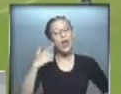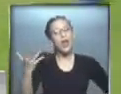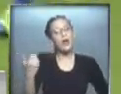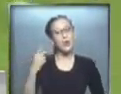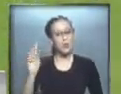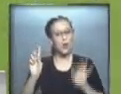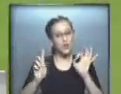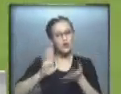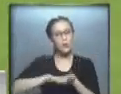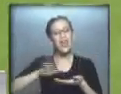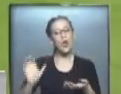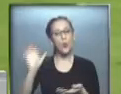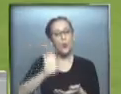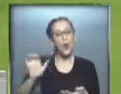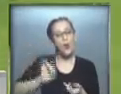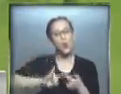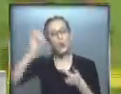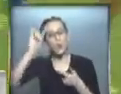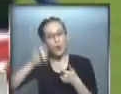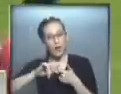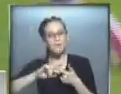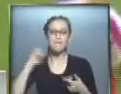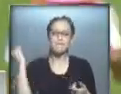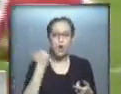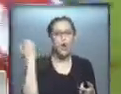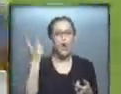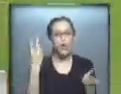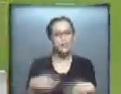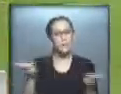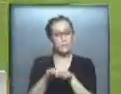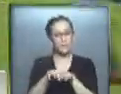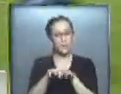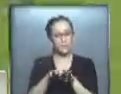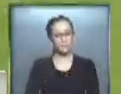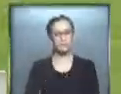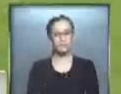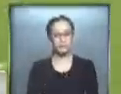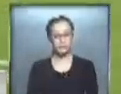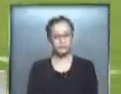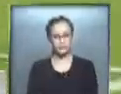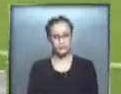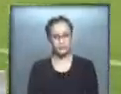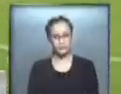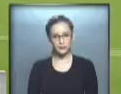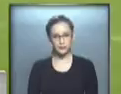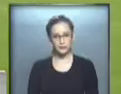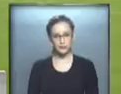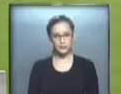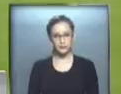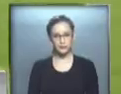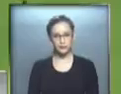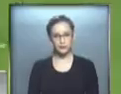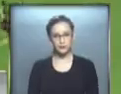un acero de ecuador sobre uruguay clave lo mas igualaban en posiciones pero además